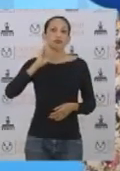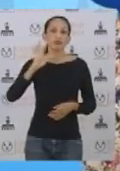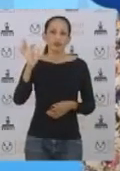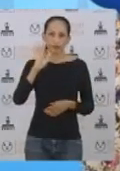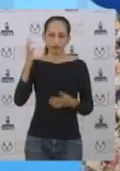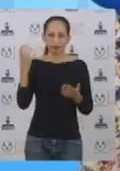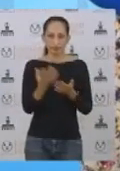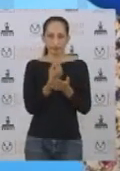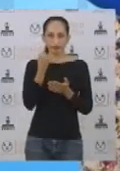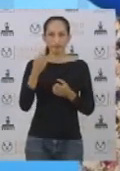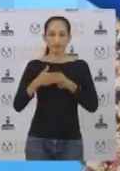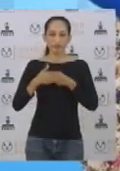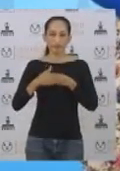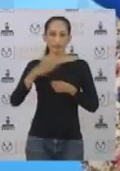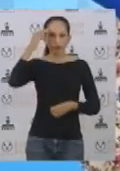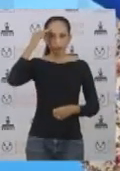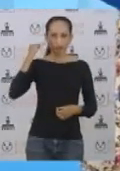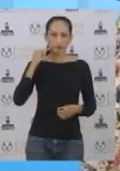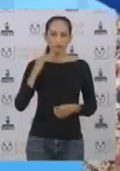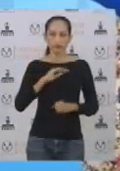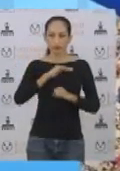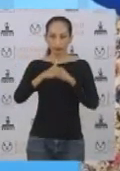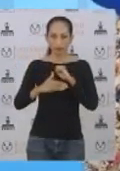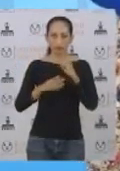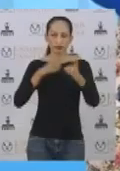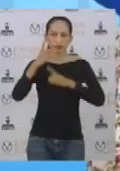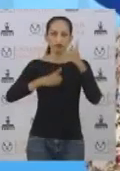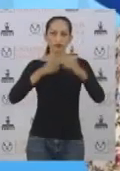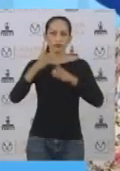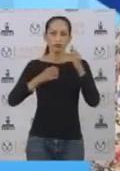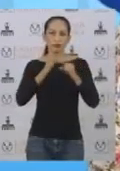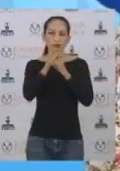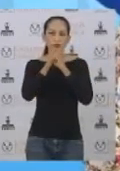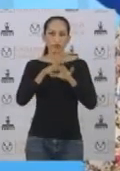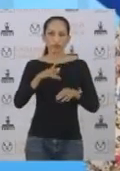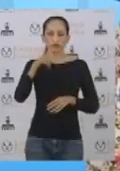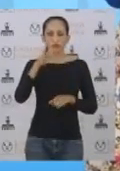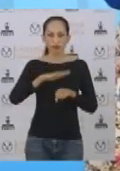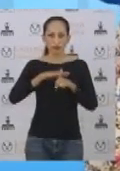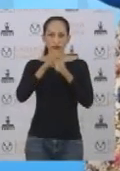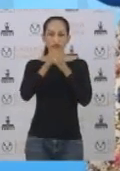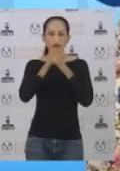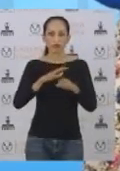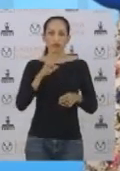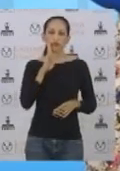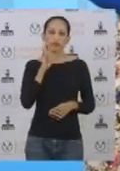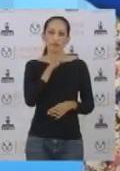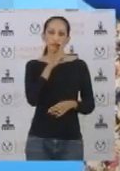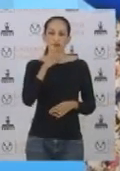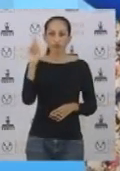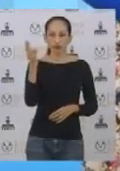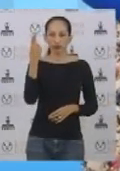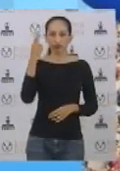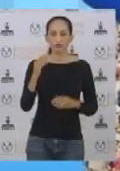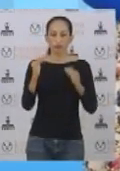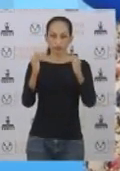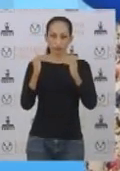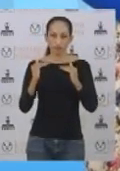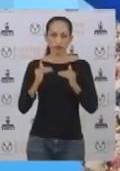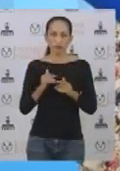los naranjas allá en Mérida. Hasta aquí la información deportiva. Recuerde que tenemos más noticias de la Universidad Autónoma de Tamaulipas